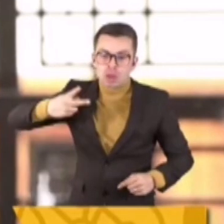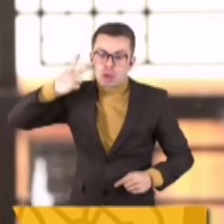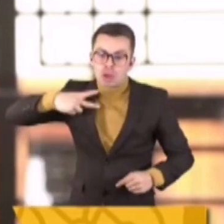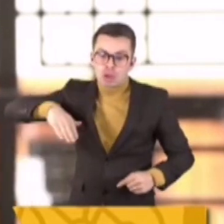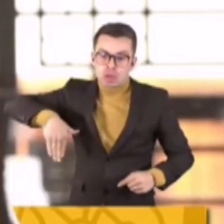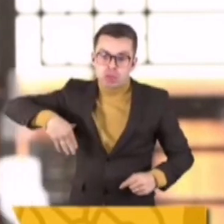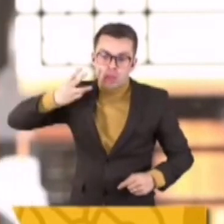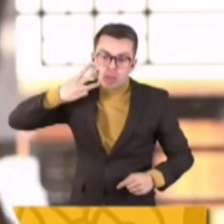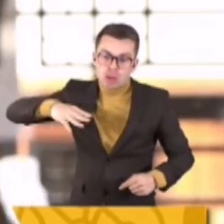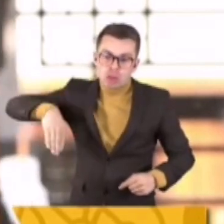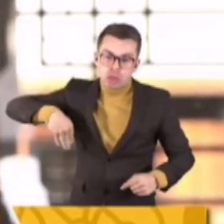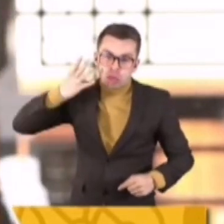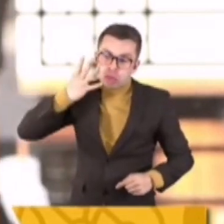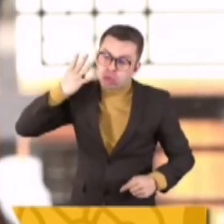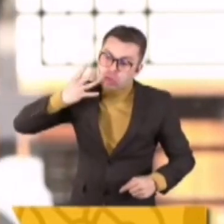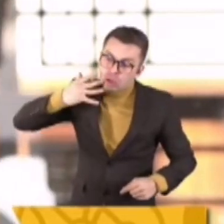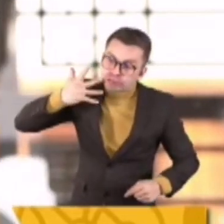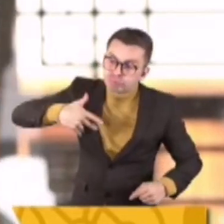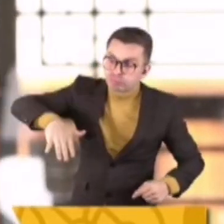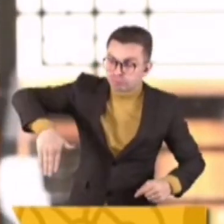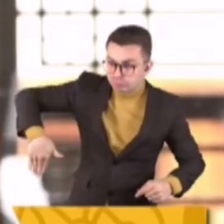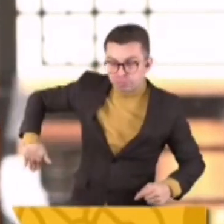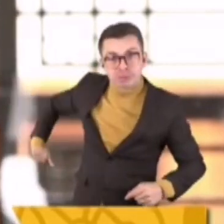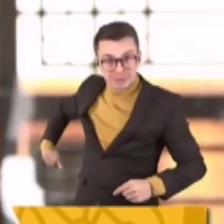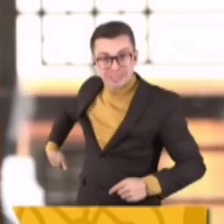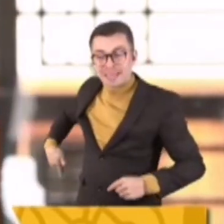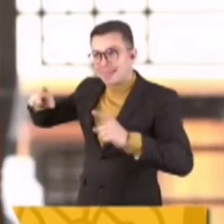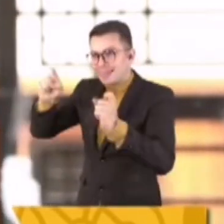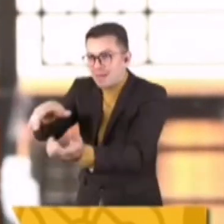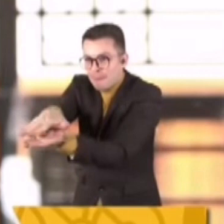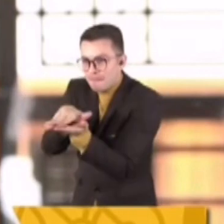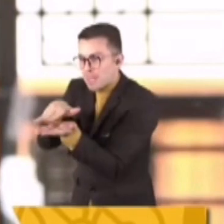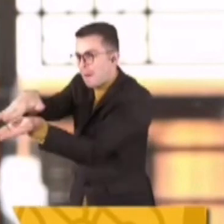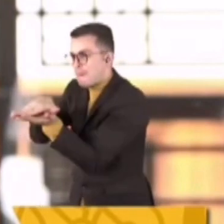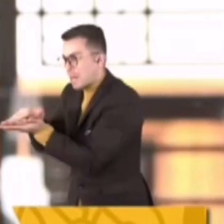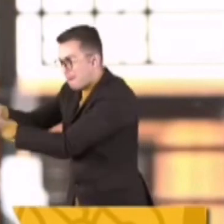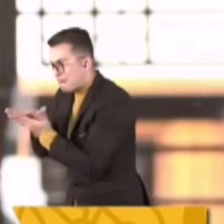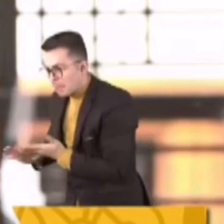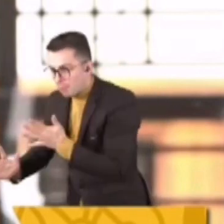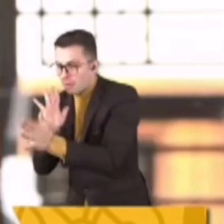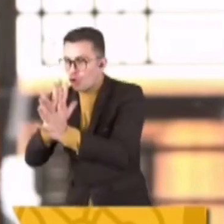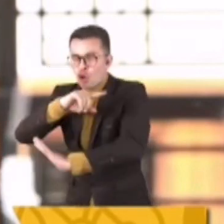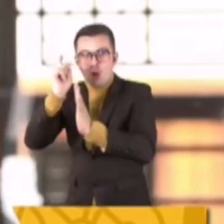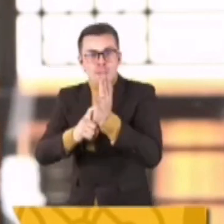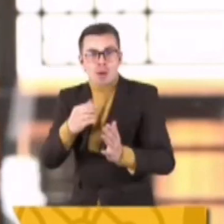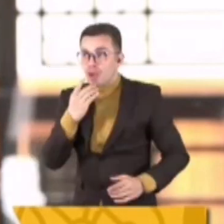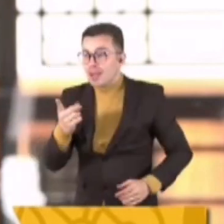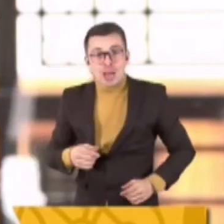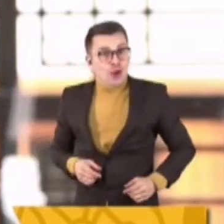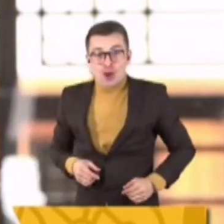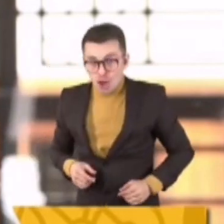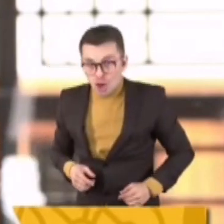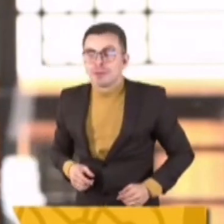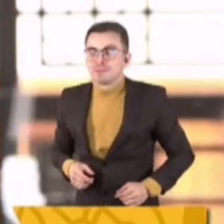entregar los estudios y diseños definitivos con la no objeción por parte de la interventoría, le acarreará